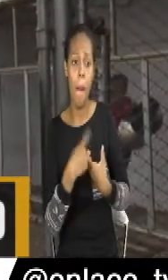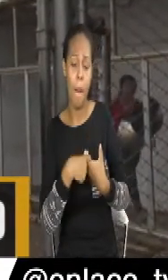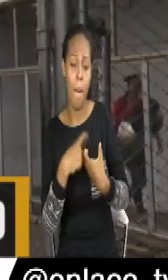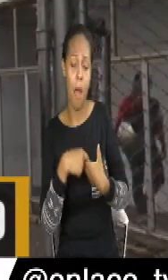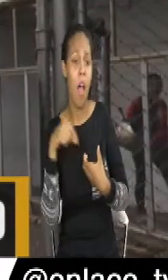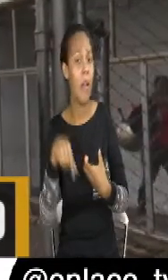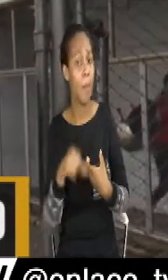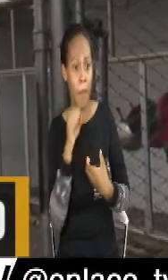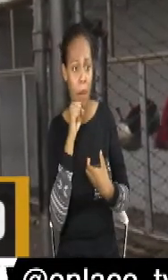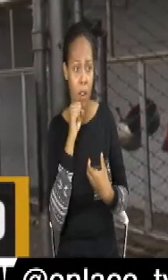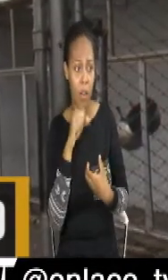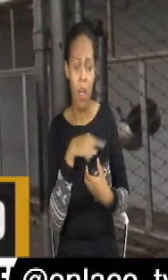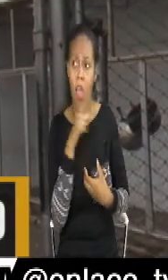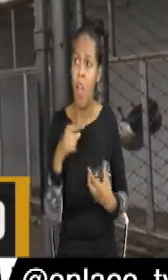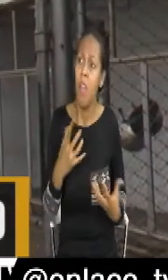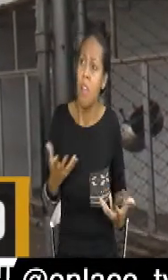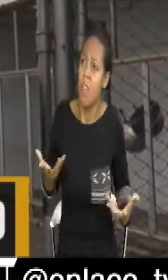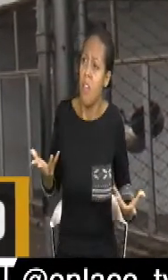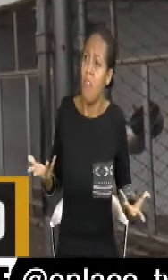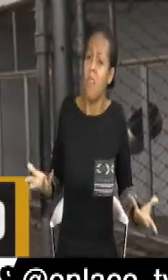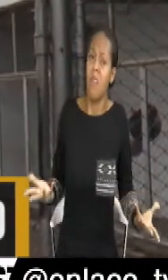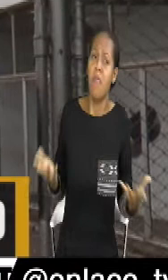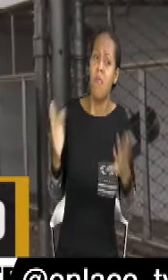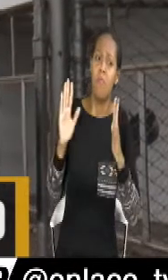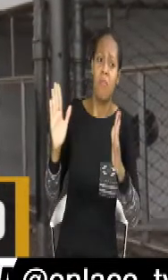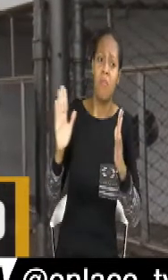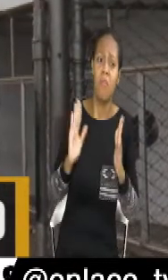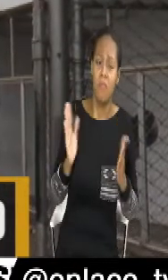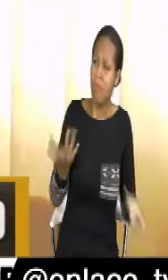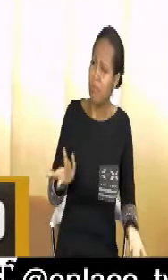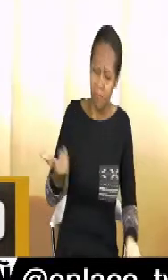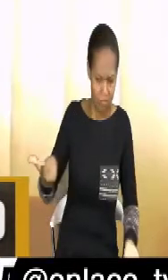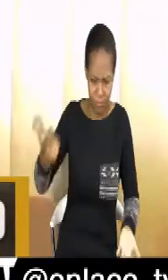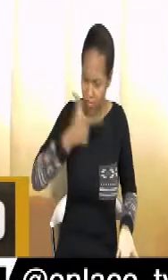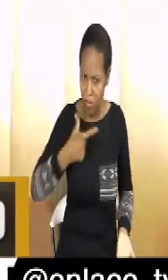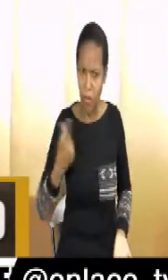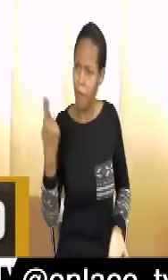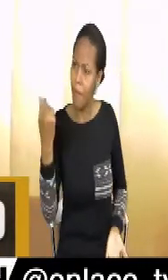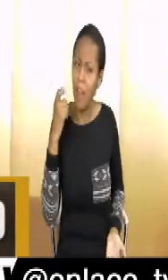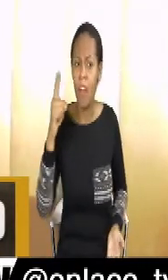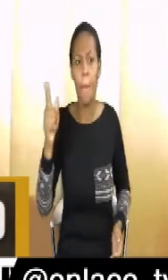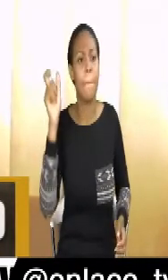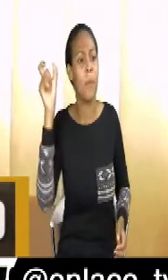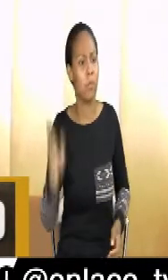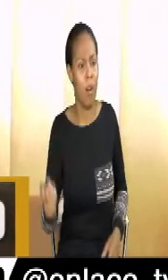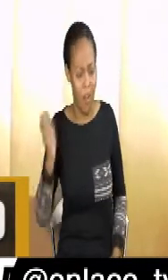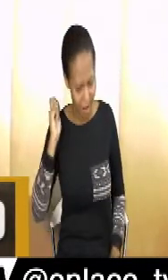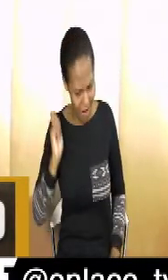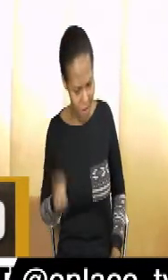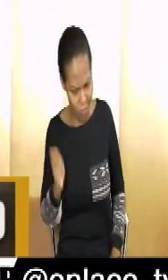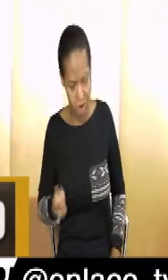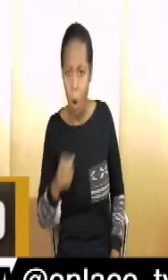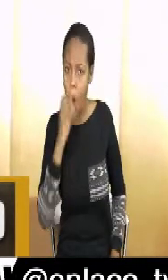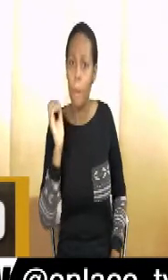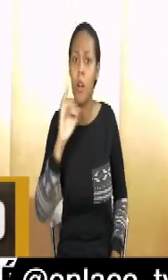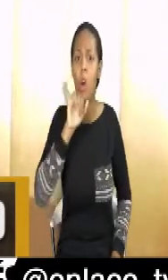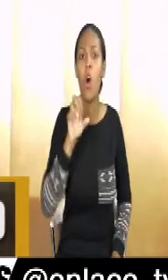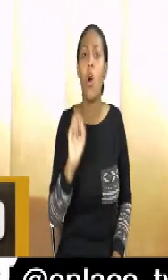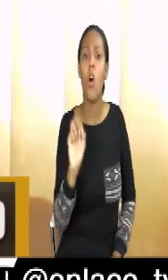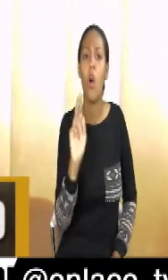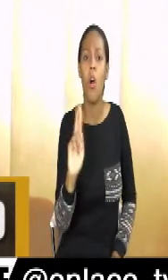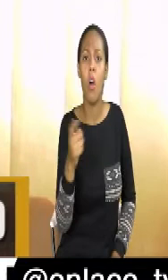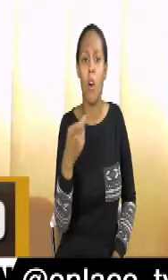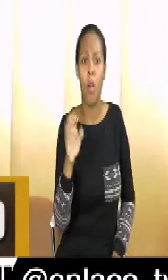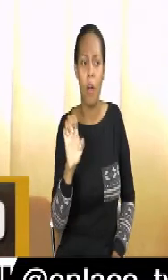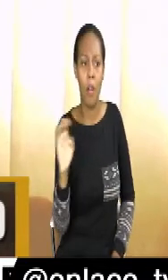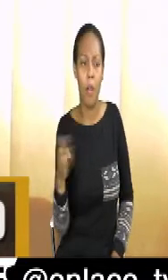estén sufriendo las consecuencias de la falta de seriedad de una persona, de un abogado, el doctor Jorge Olano, que no hace sino firmar